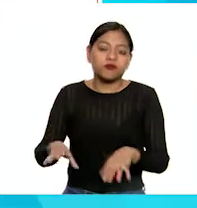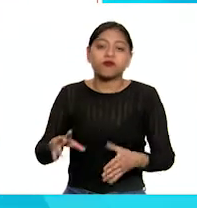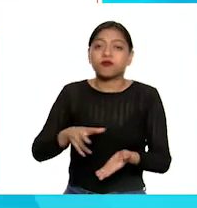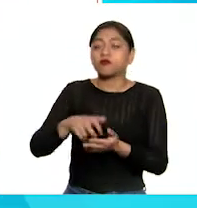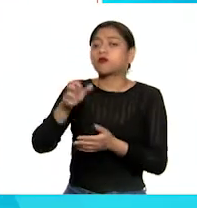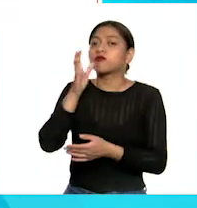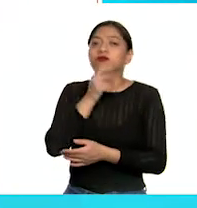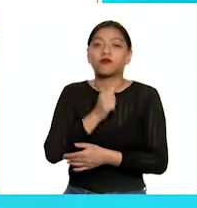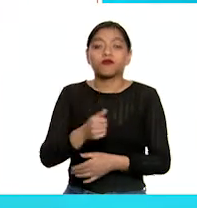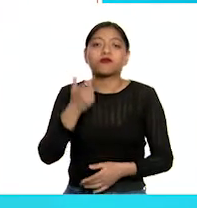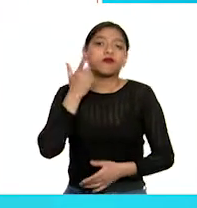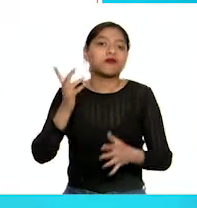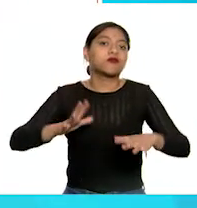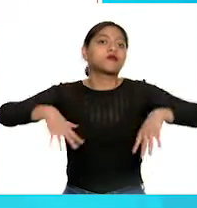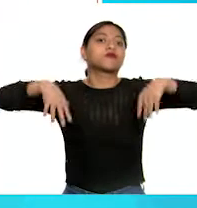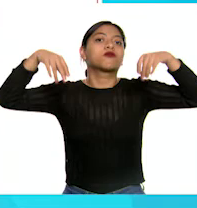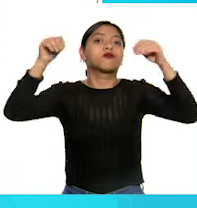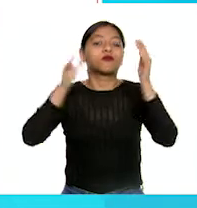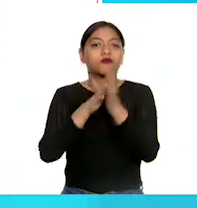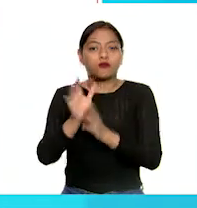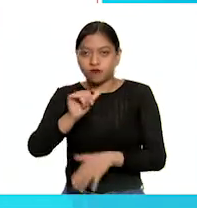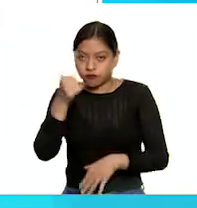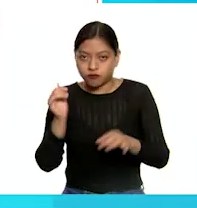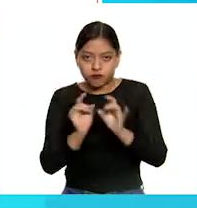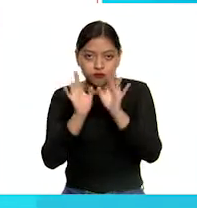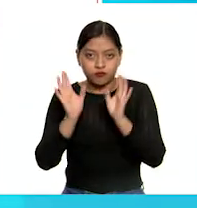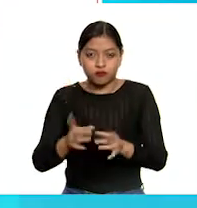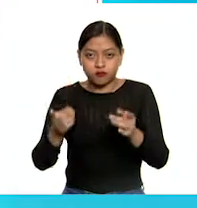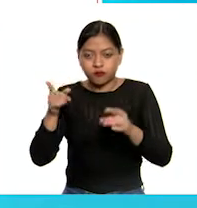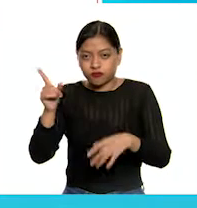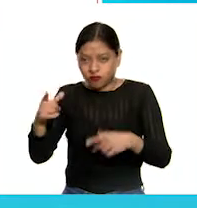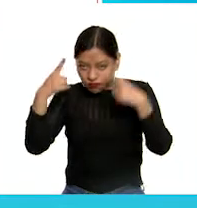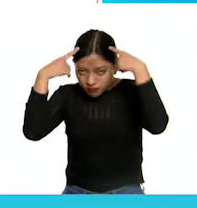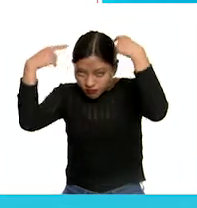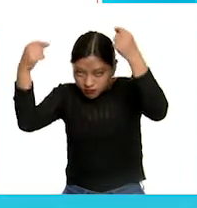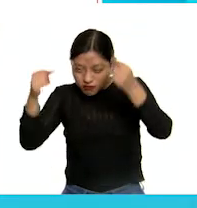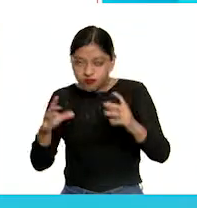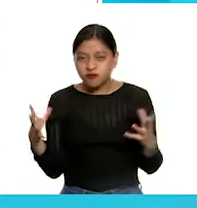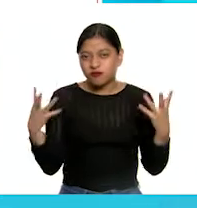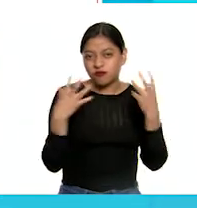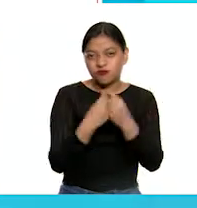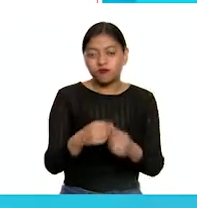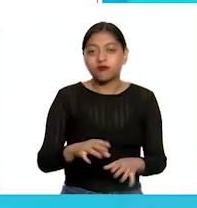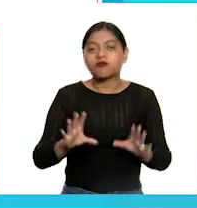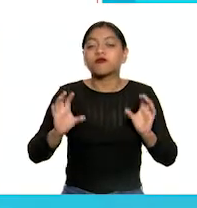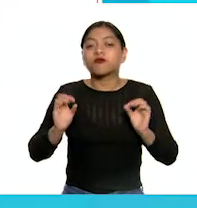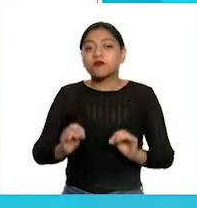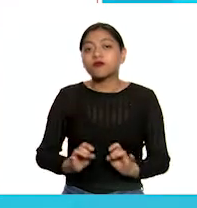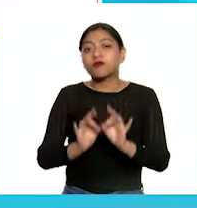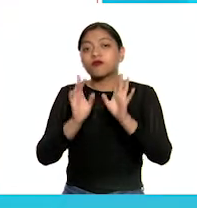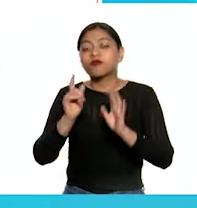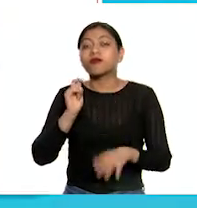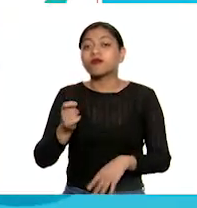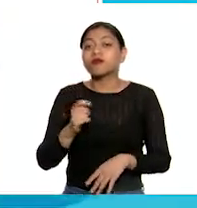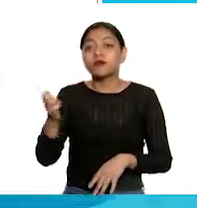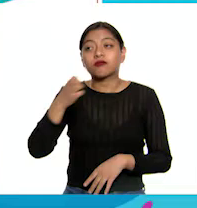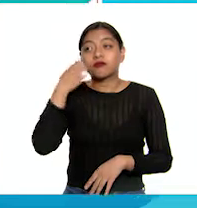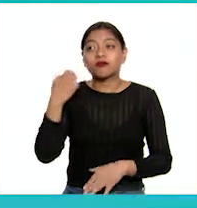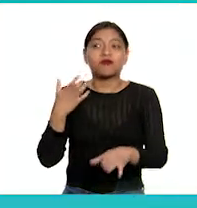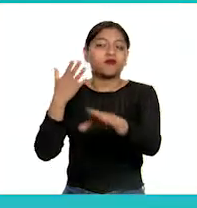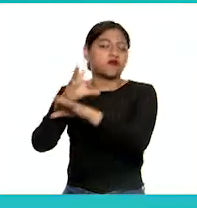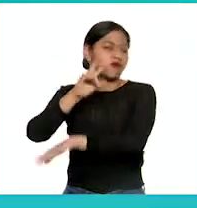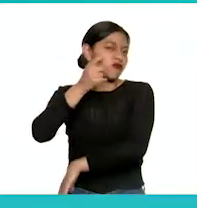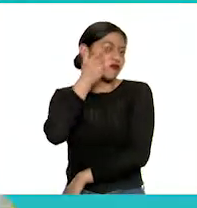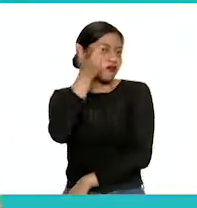un castillo de chocolate, un duende lo tenía encerrado y no quería ir a una escuela. Ah, ¿qué